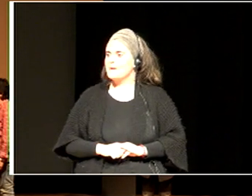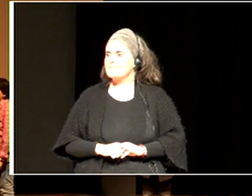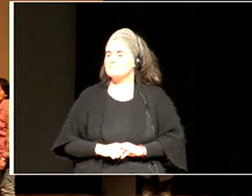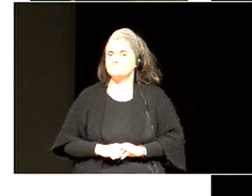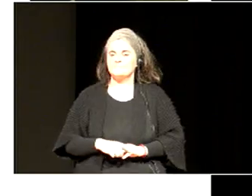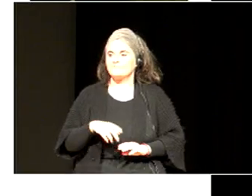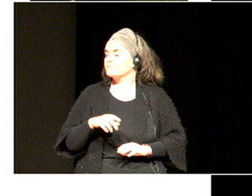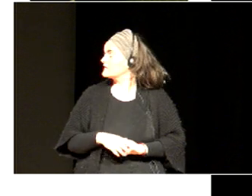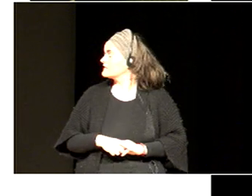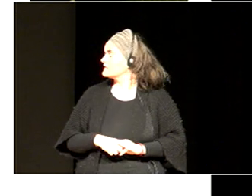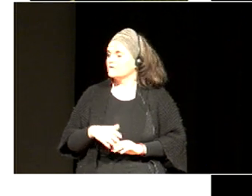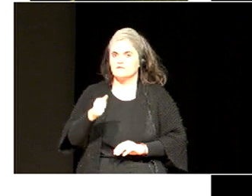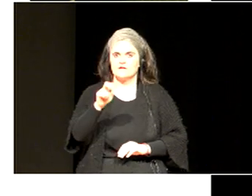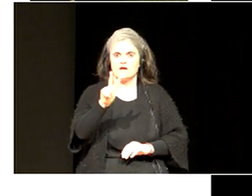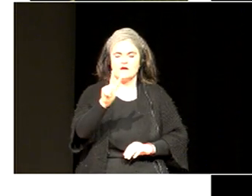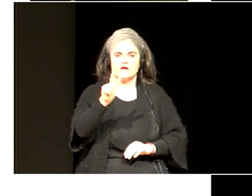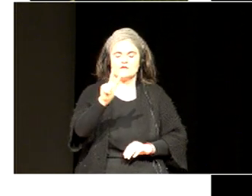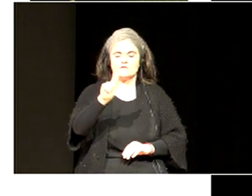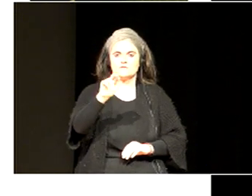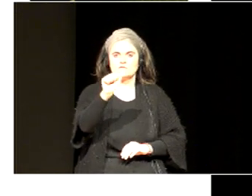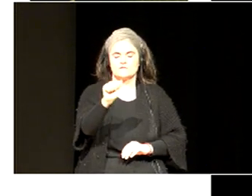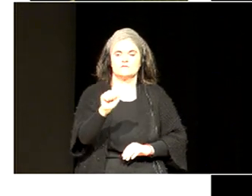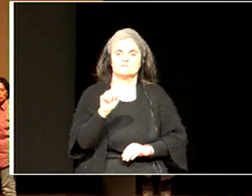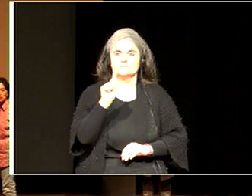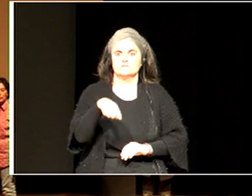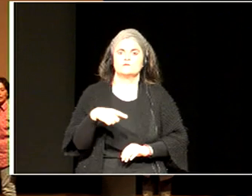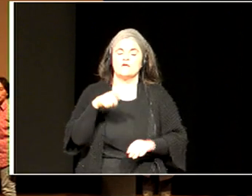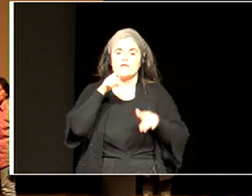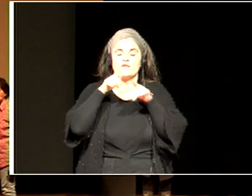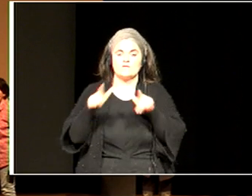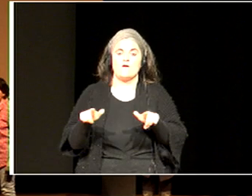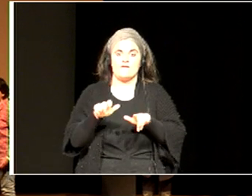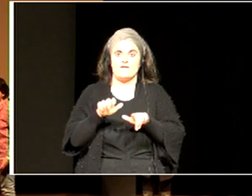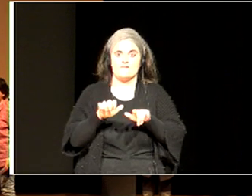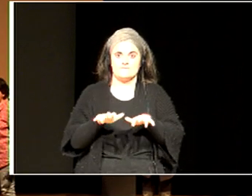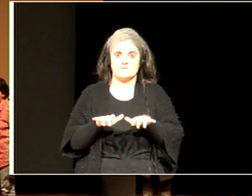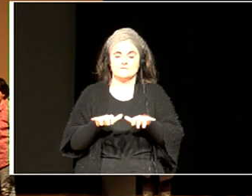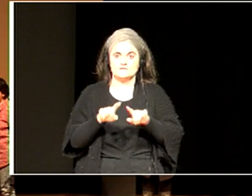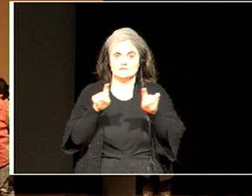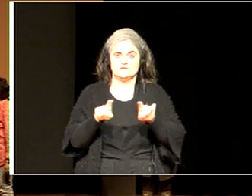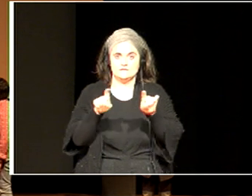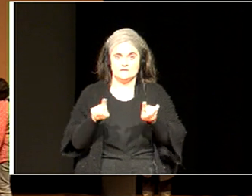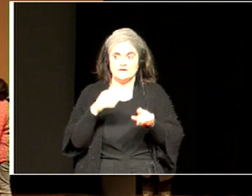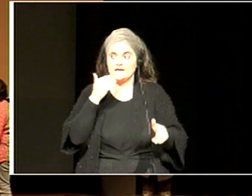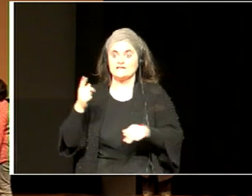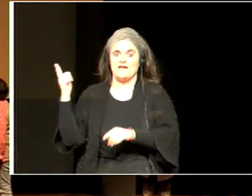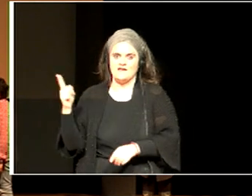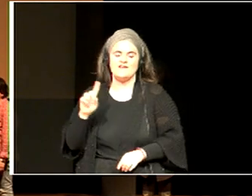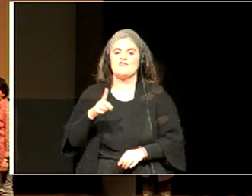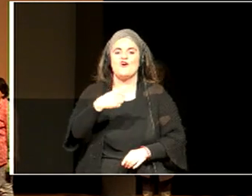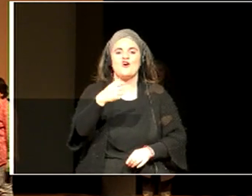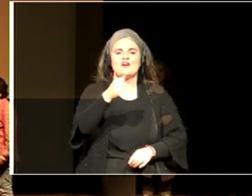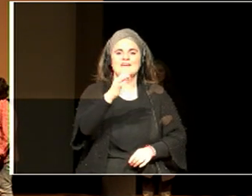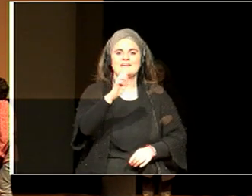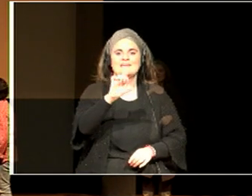ada byron gracias a ella tenemos el lenguaje informático y los ordenadores no gracias a bill gates y menos